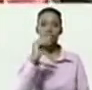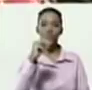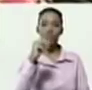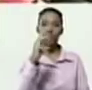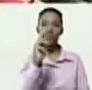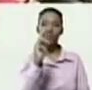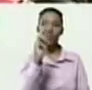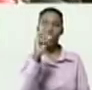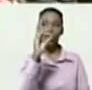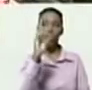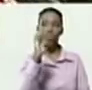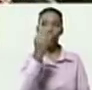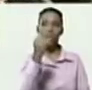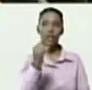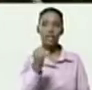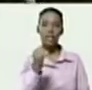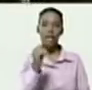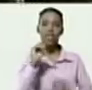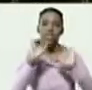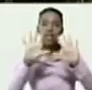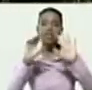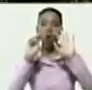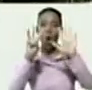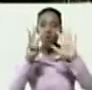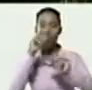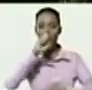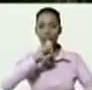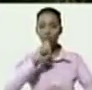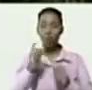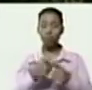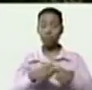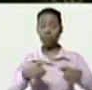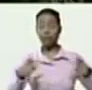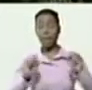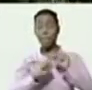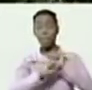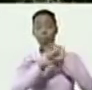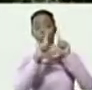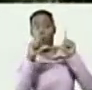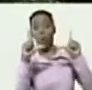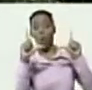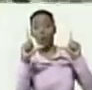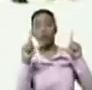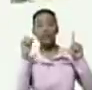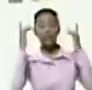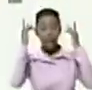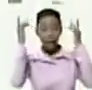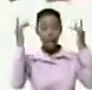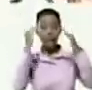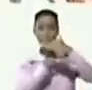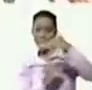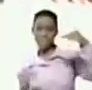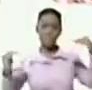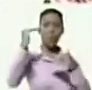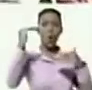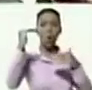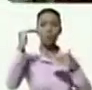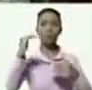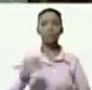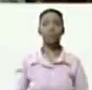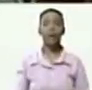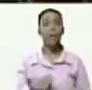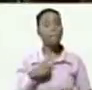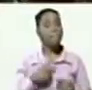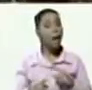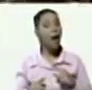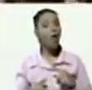18 años. Una grandeza increíble, una inteligencia superior, pero sobre